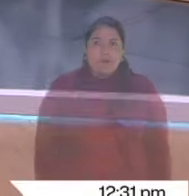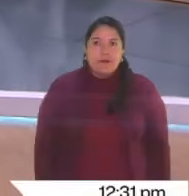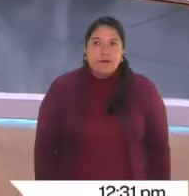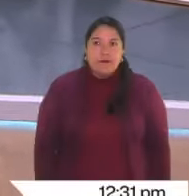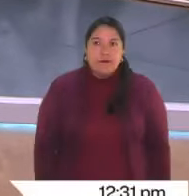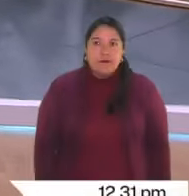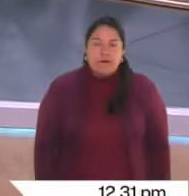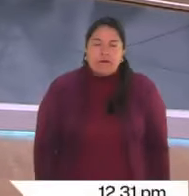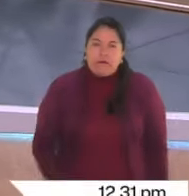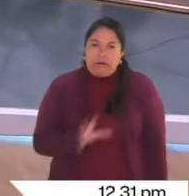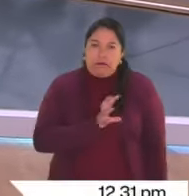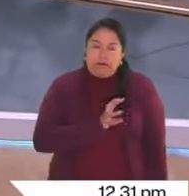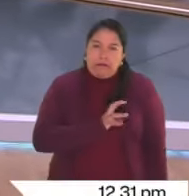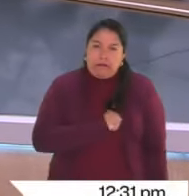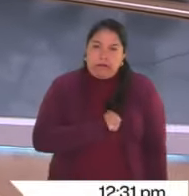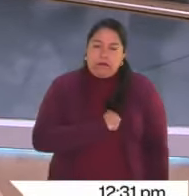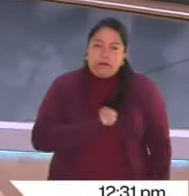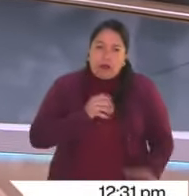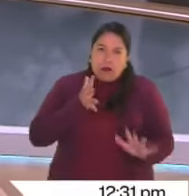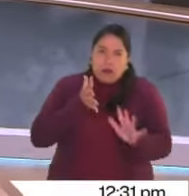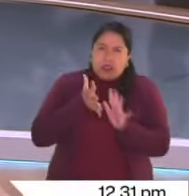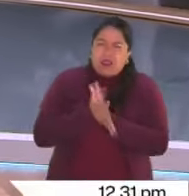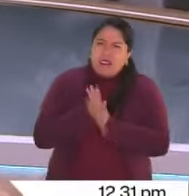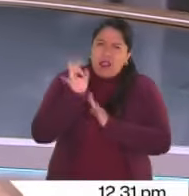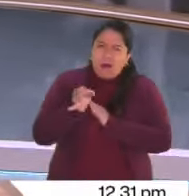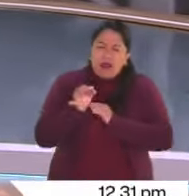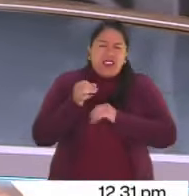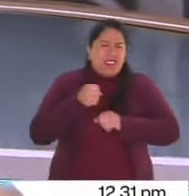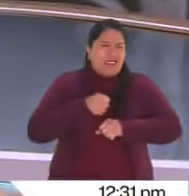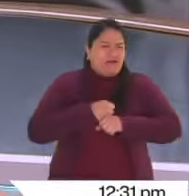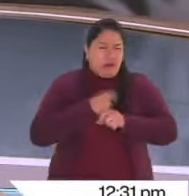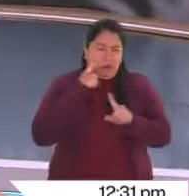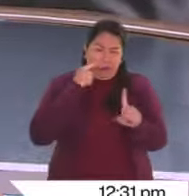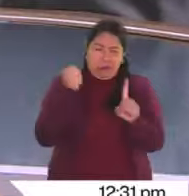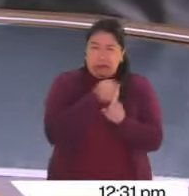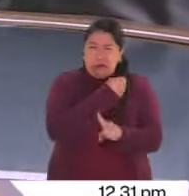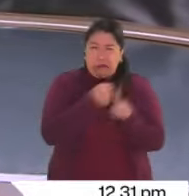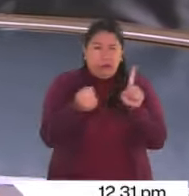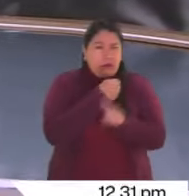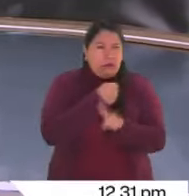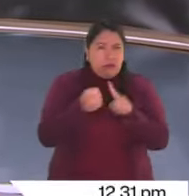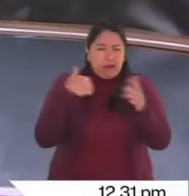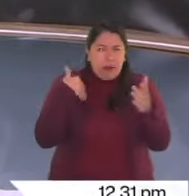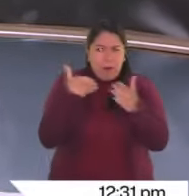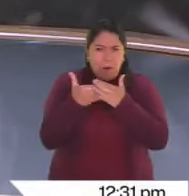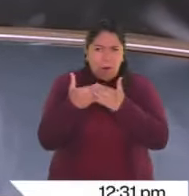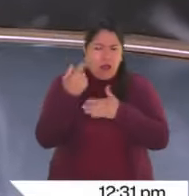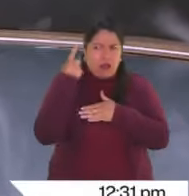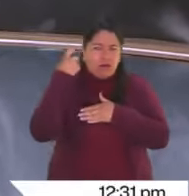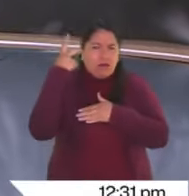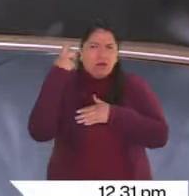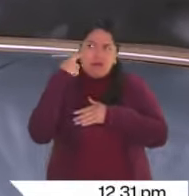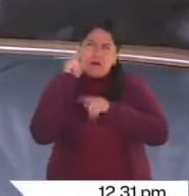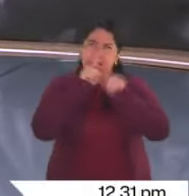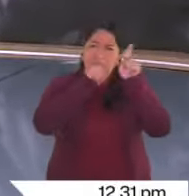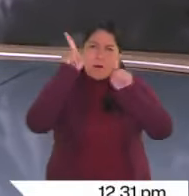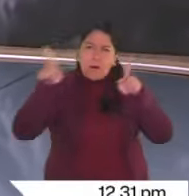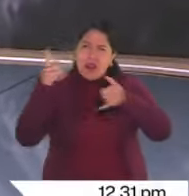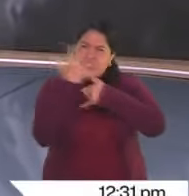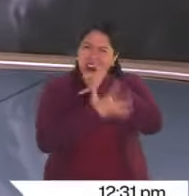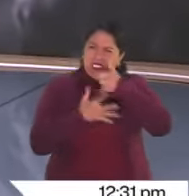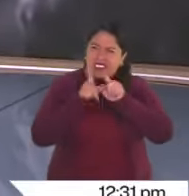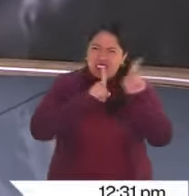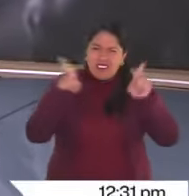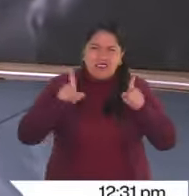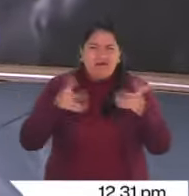Siempre será difícil arrancar una emisión con casos de violencia contra los menores, pero lo que ha pasado en las últimas horas en varias regiones del país es repudiable